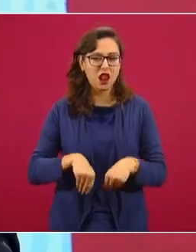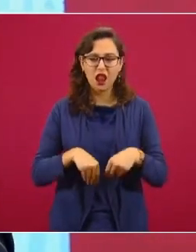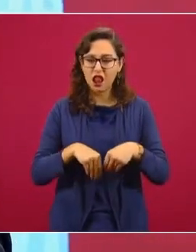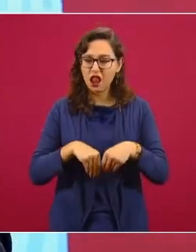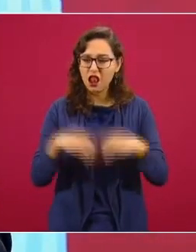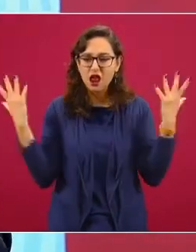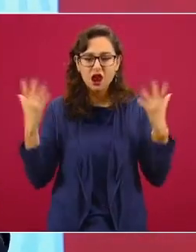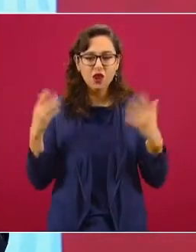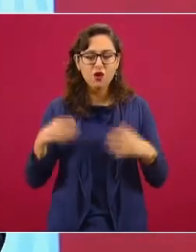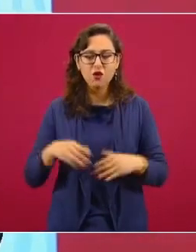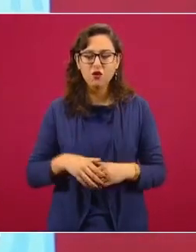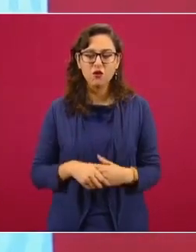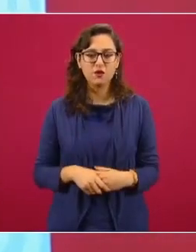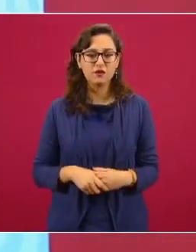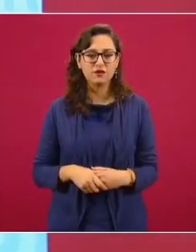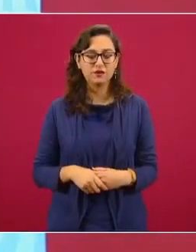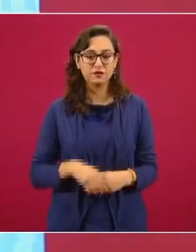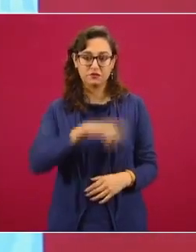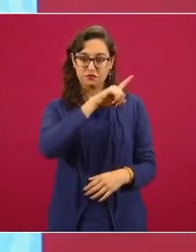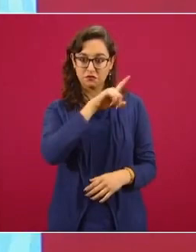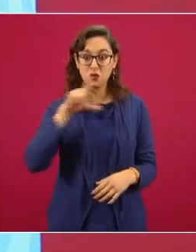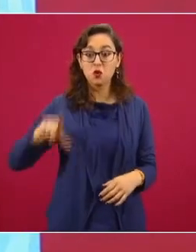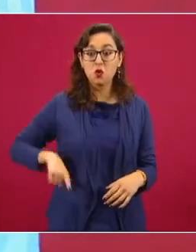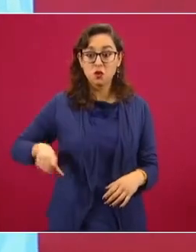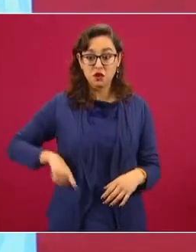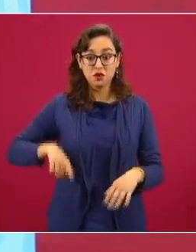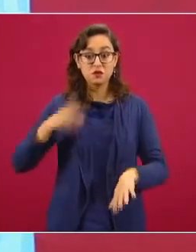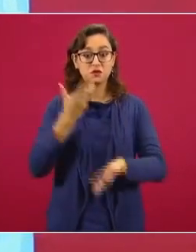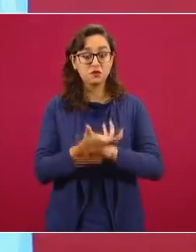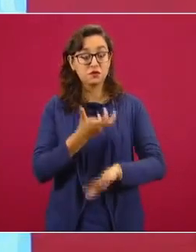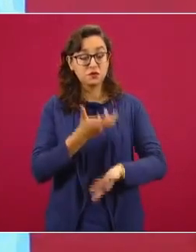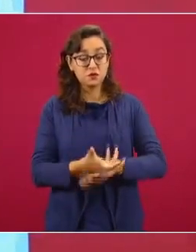y el gobierno de Estados Unidos nos debe